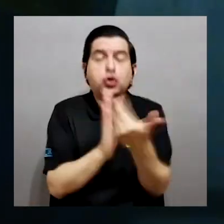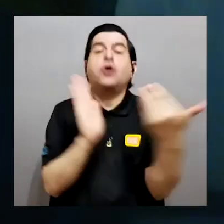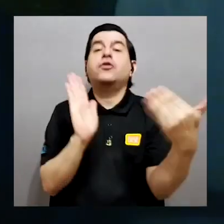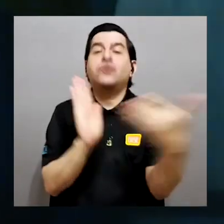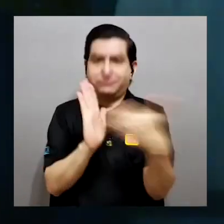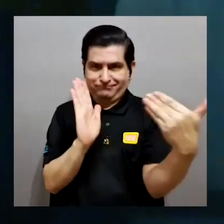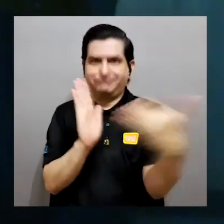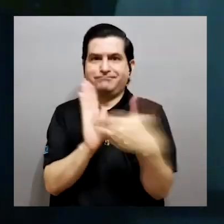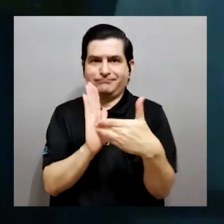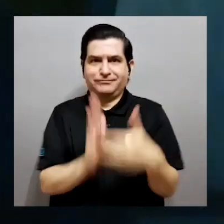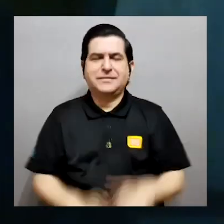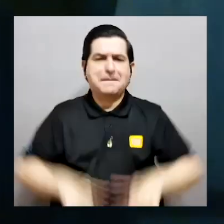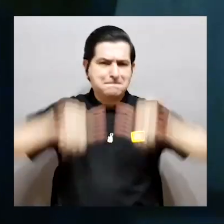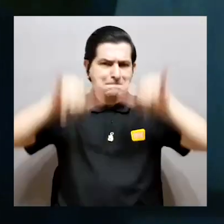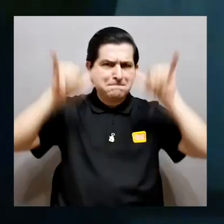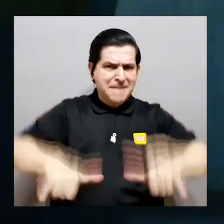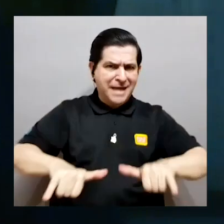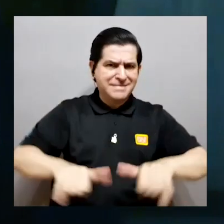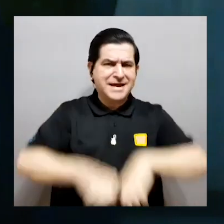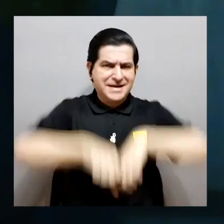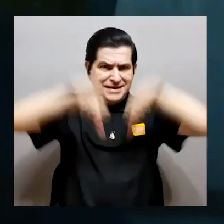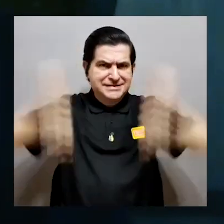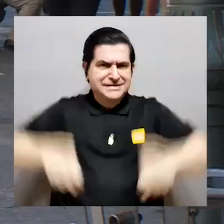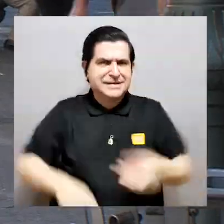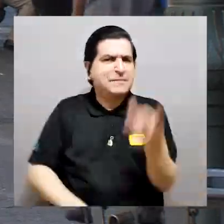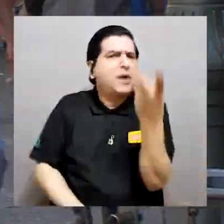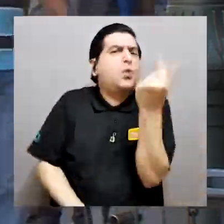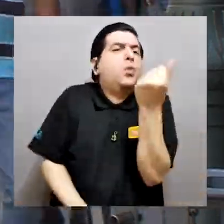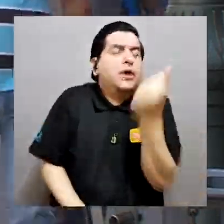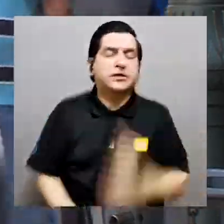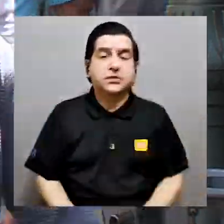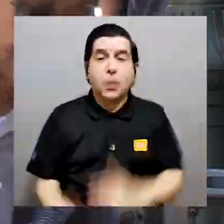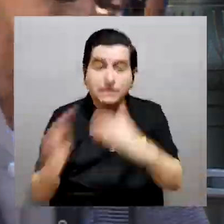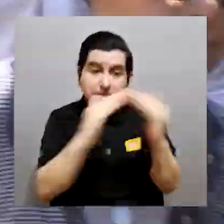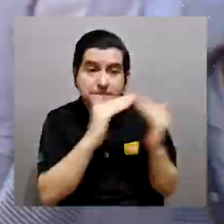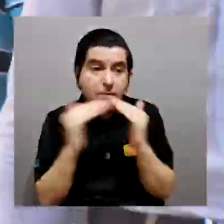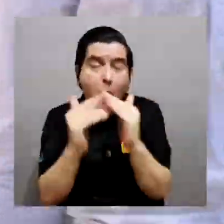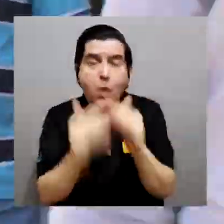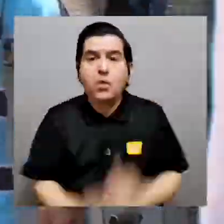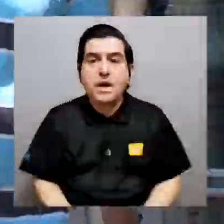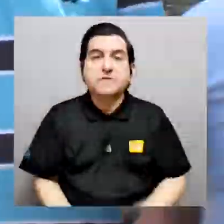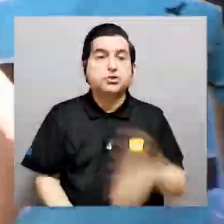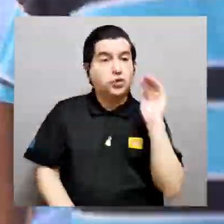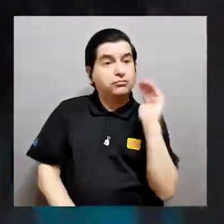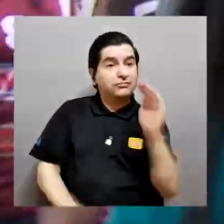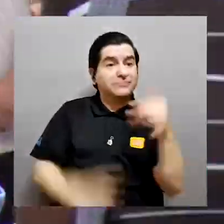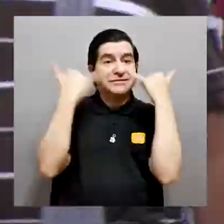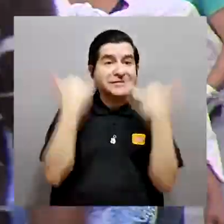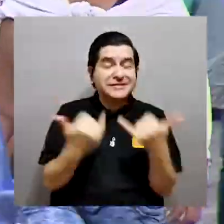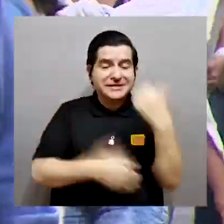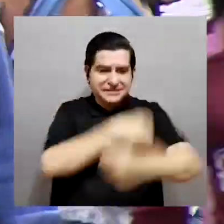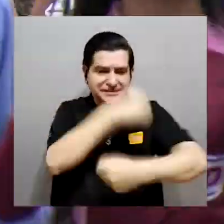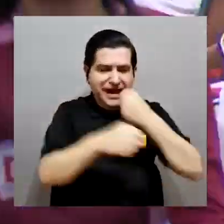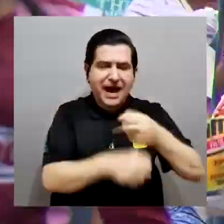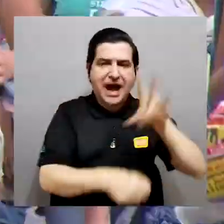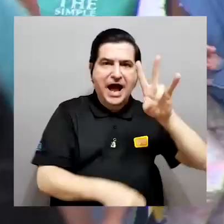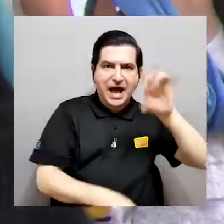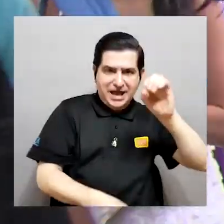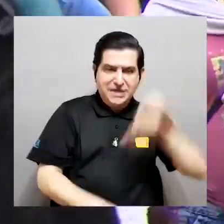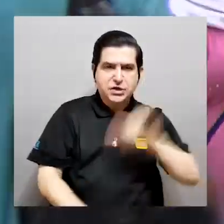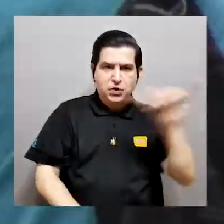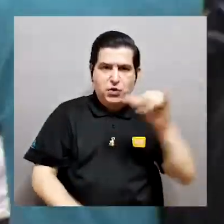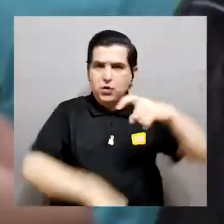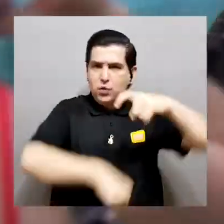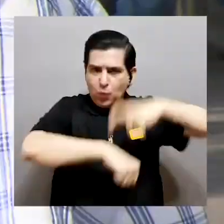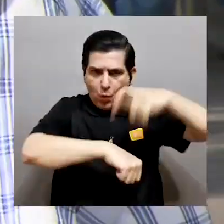eso afecta qué tan sostenible es un régimen. Y la demografía ha venido avisando desde los años 70, donde al